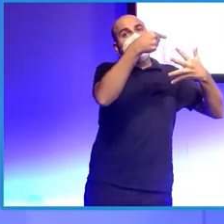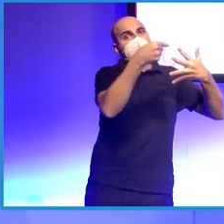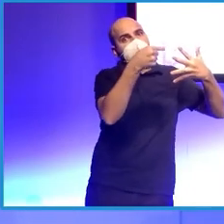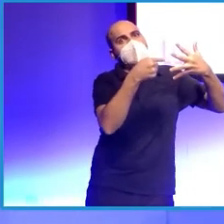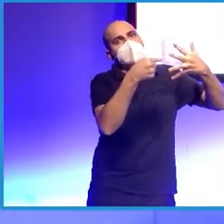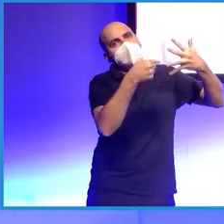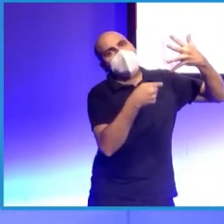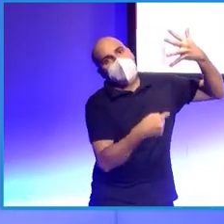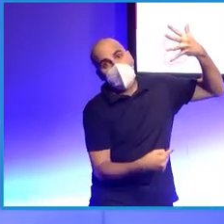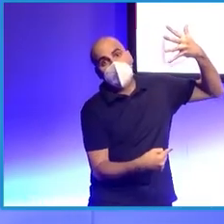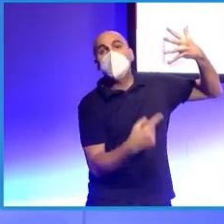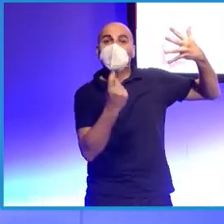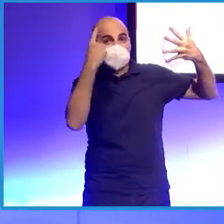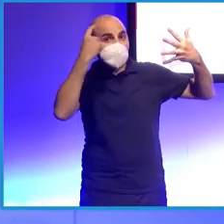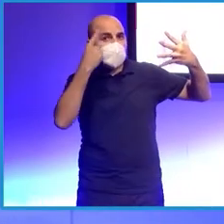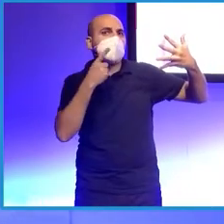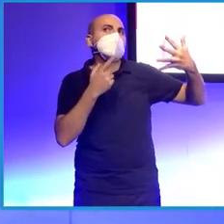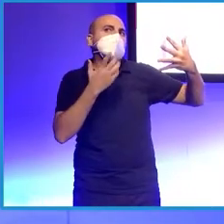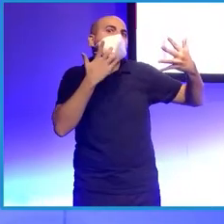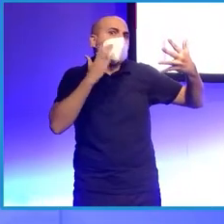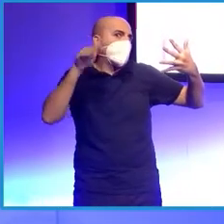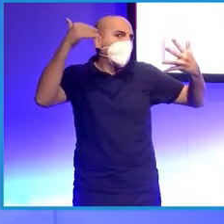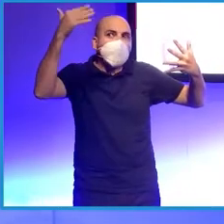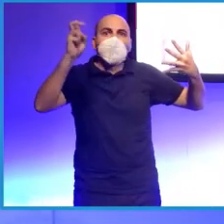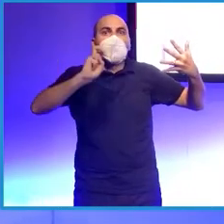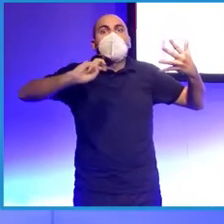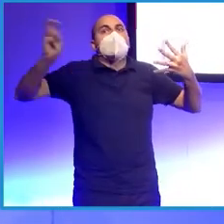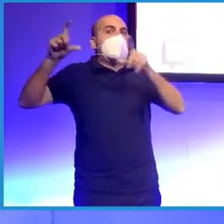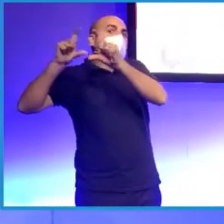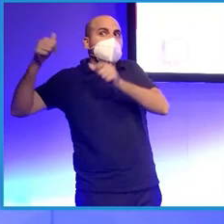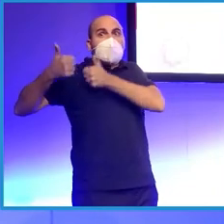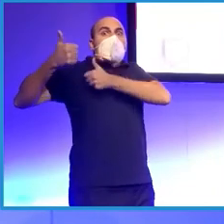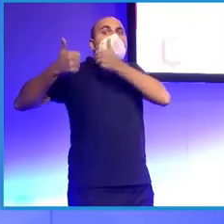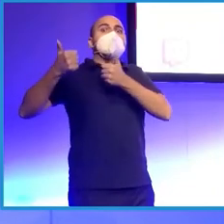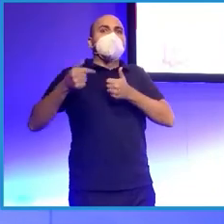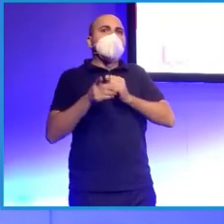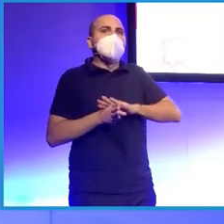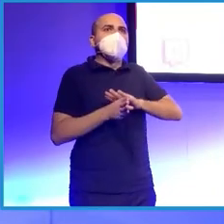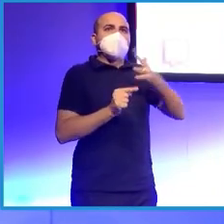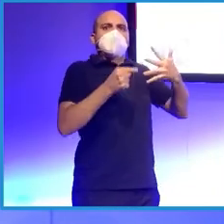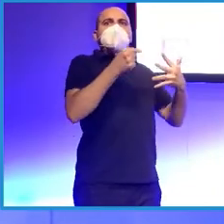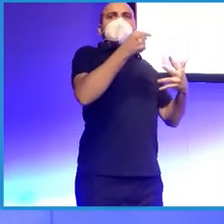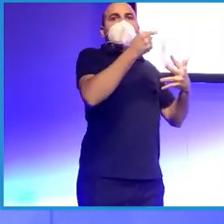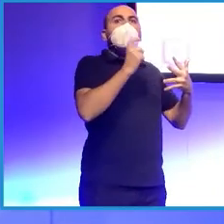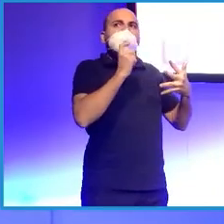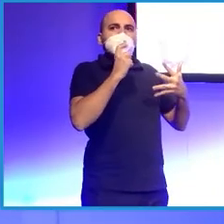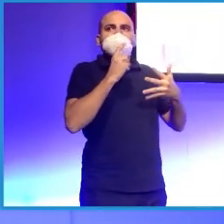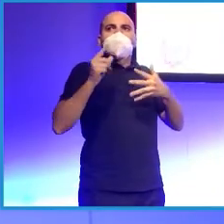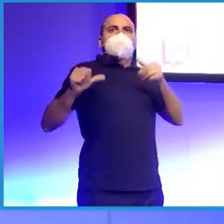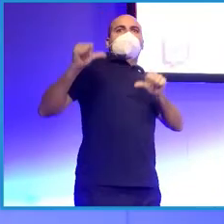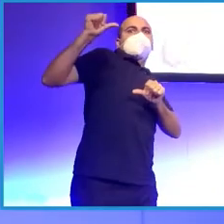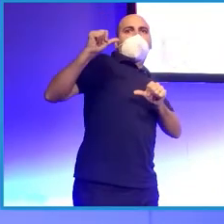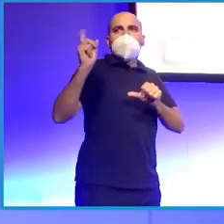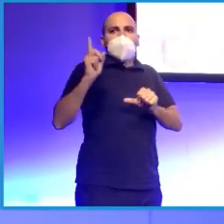puedes mantener en el tiempo y si llega otro competidor que trabaje de manera salvaje link building como consigues mantenerte que no te pase por lo tanto es el factor más